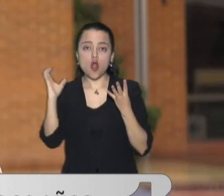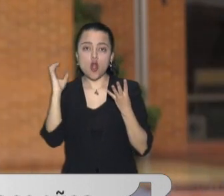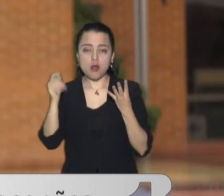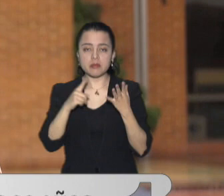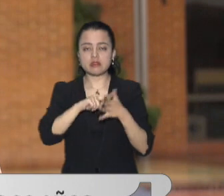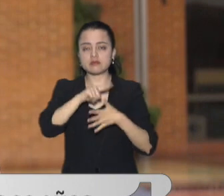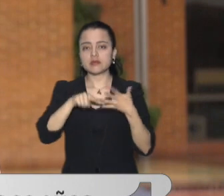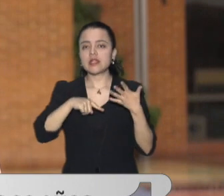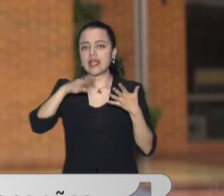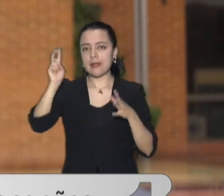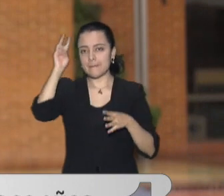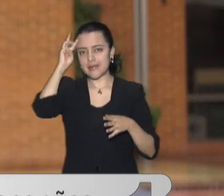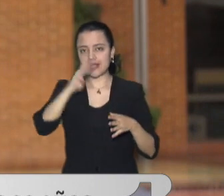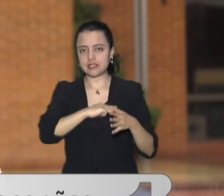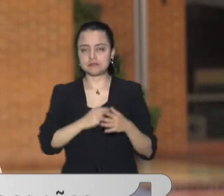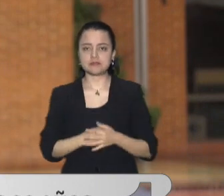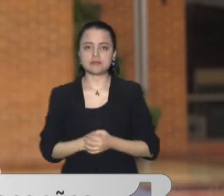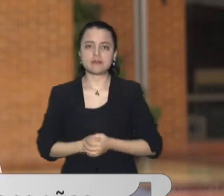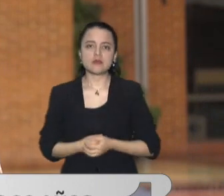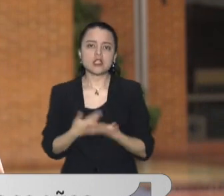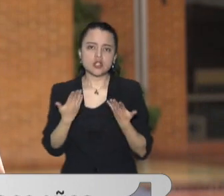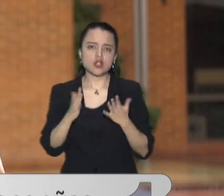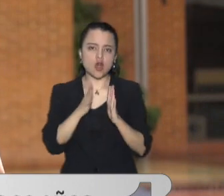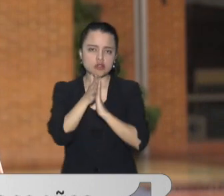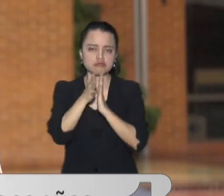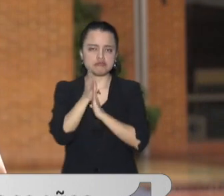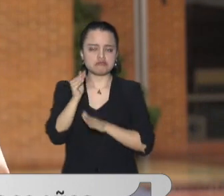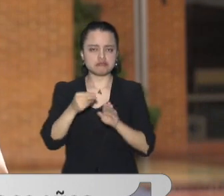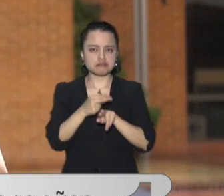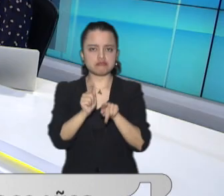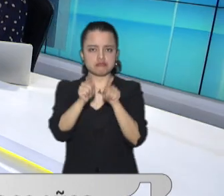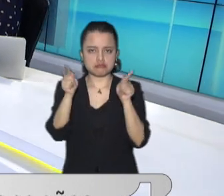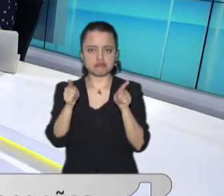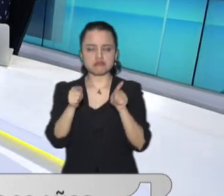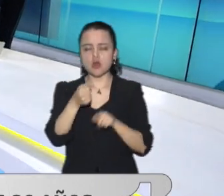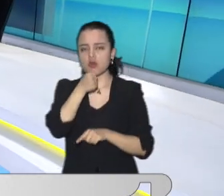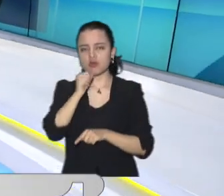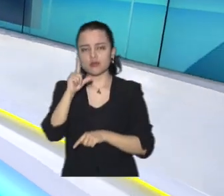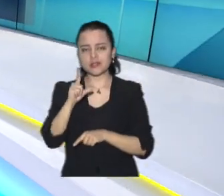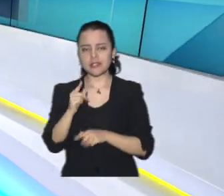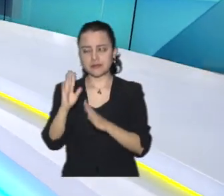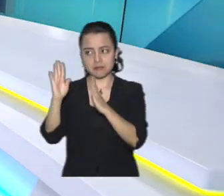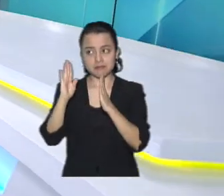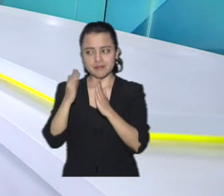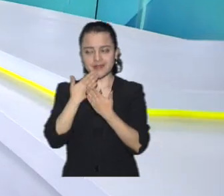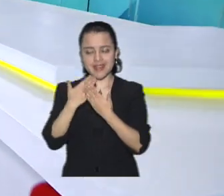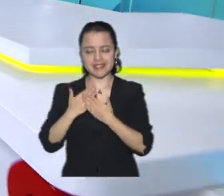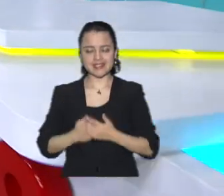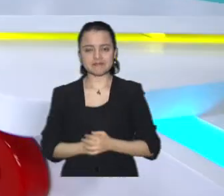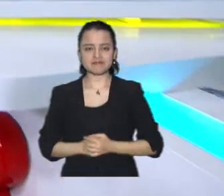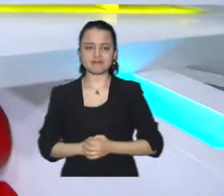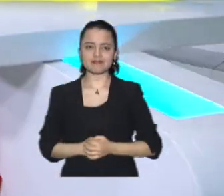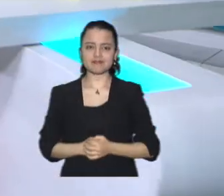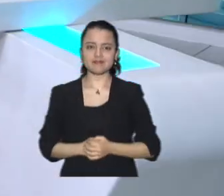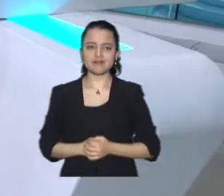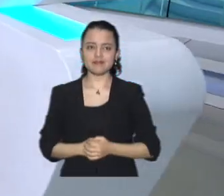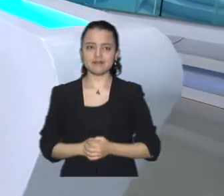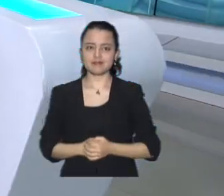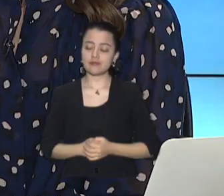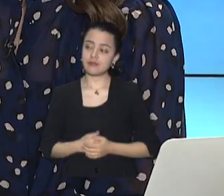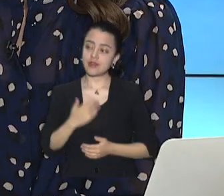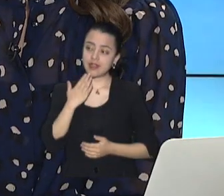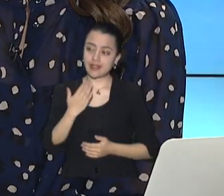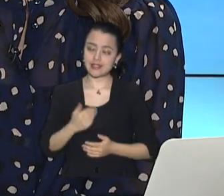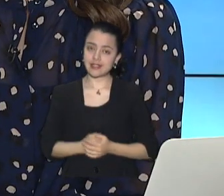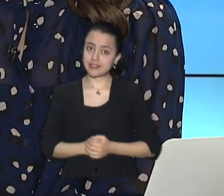el Hospital Central Militar. Todos los detalles los tendremos sobre las 12 del mediodía. Luisa, me despido con esta información. Luisa Fernández, Noticentro 1 CMI. Luisa,